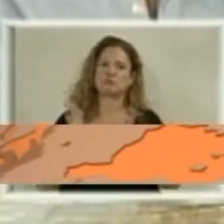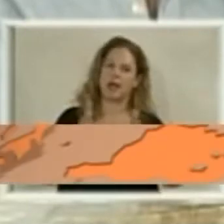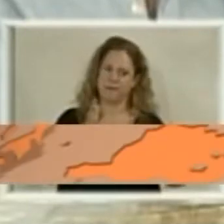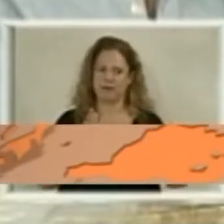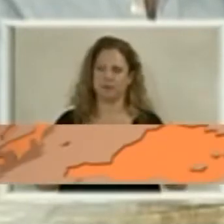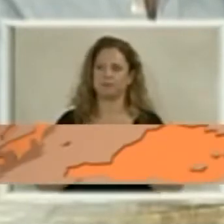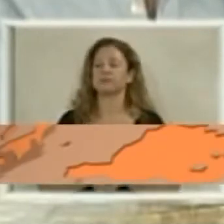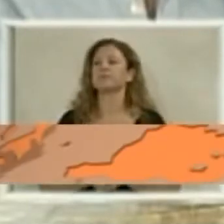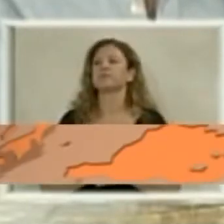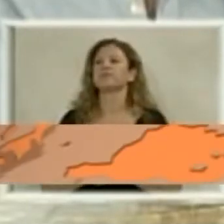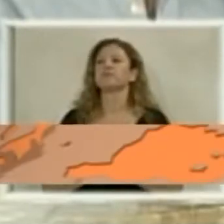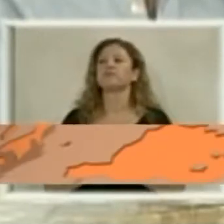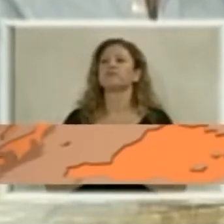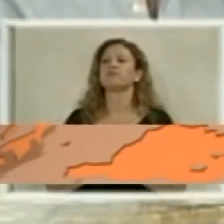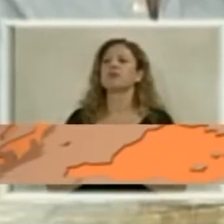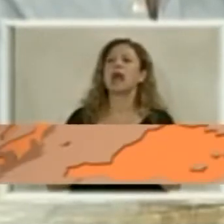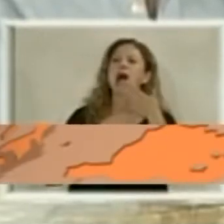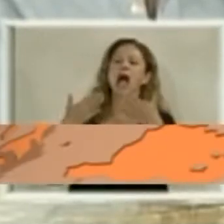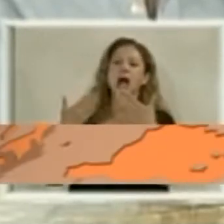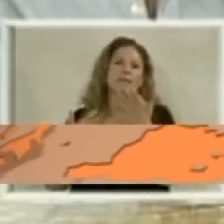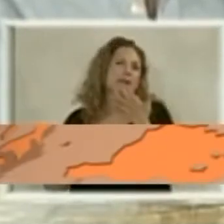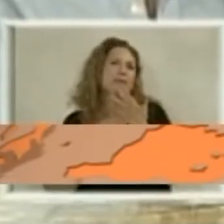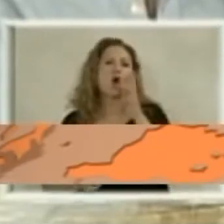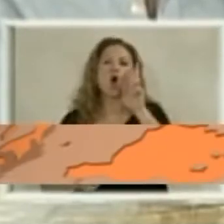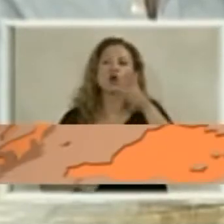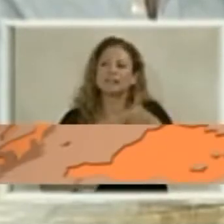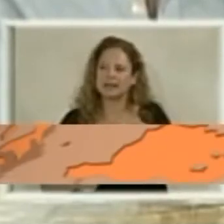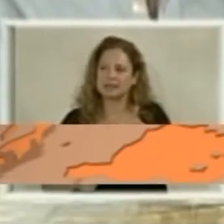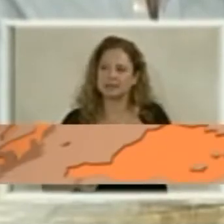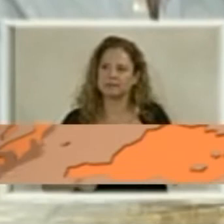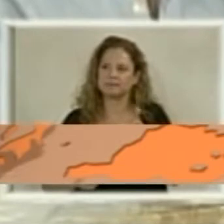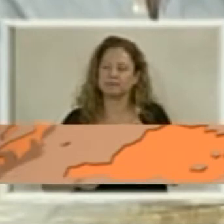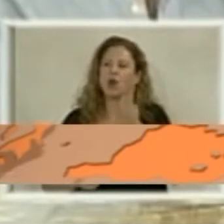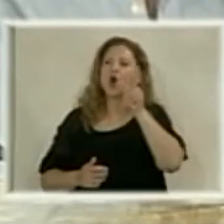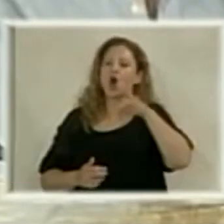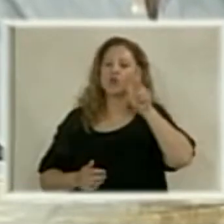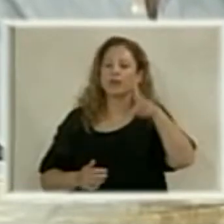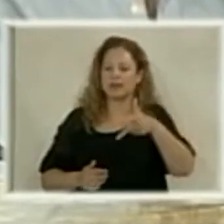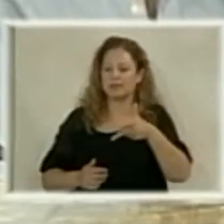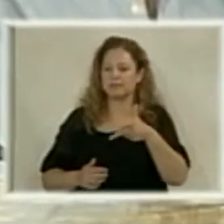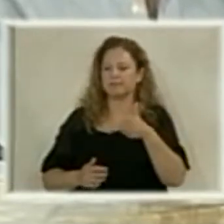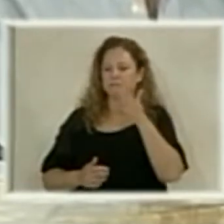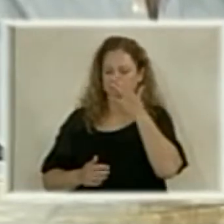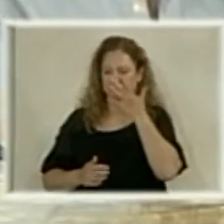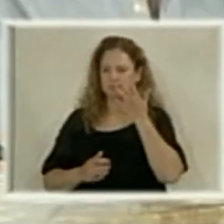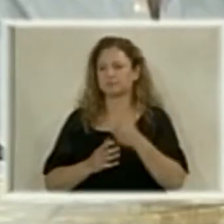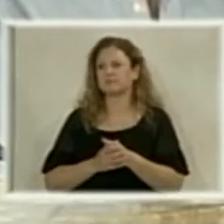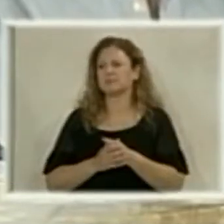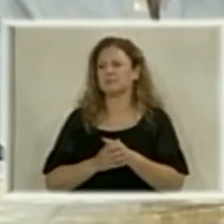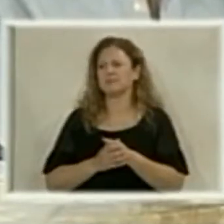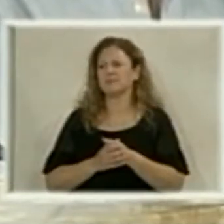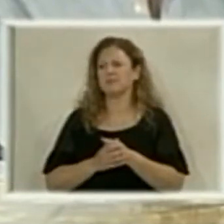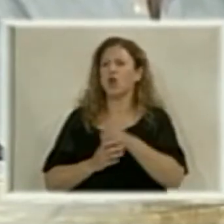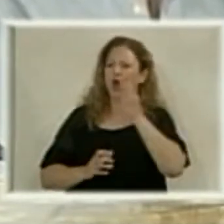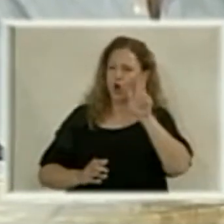Estamos hablando de los hoteles, de una demarcación muy estricta, muy